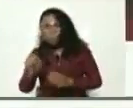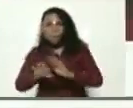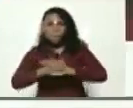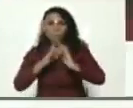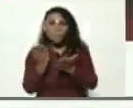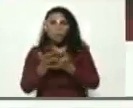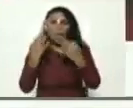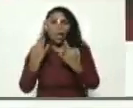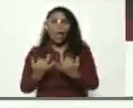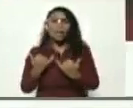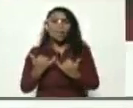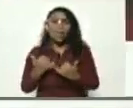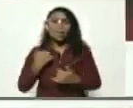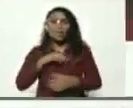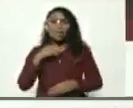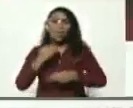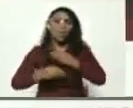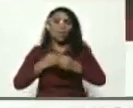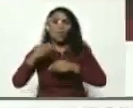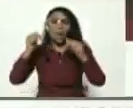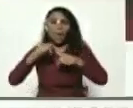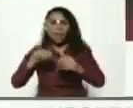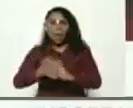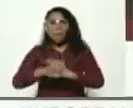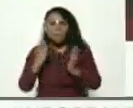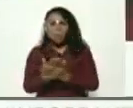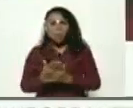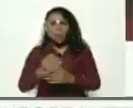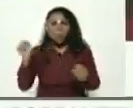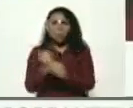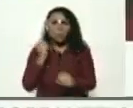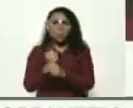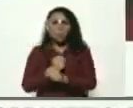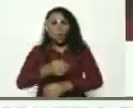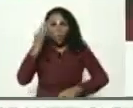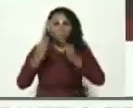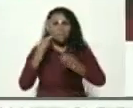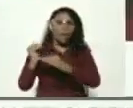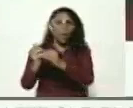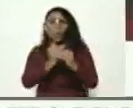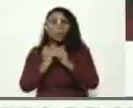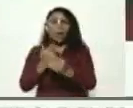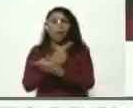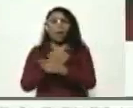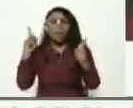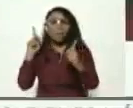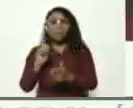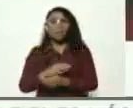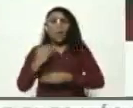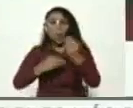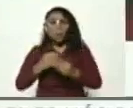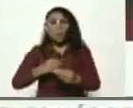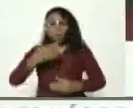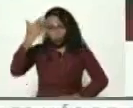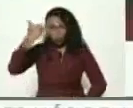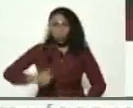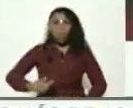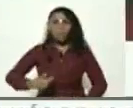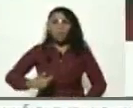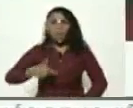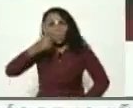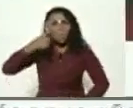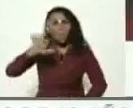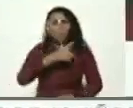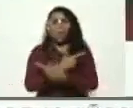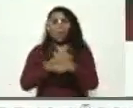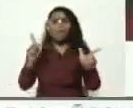moderno. Nosotros labramos hoy el mundo moderno de justicia, de igualdad, de libertad, como lo que somos. Somos un pueblo